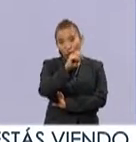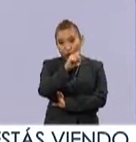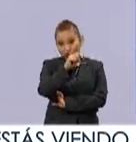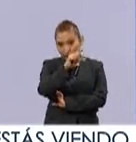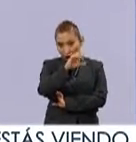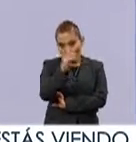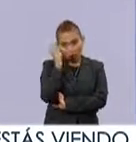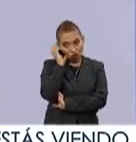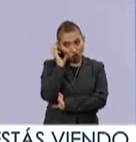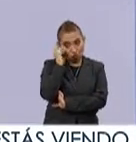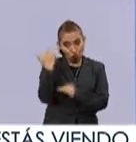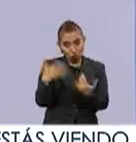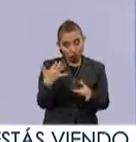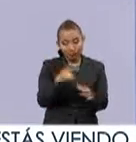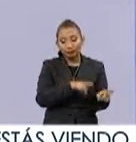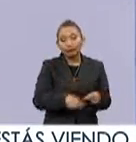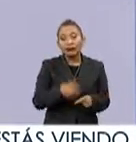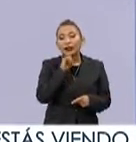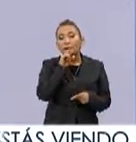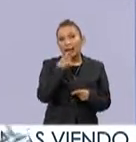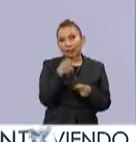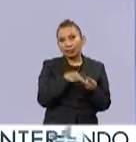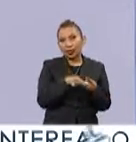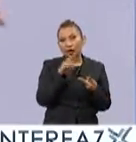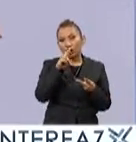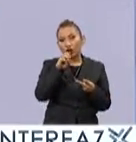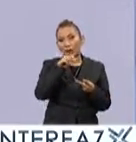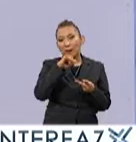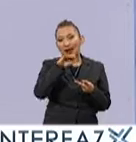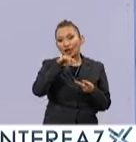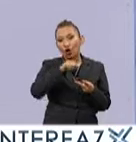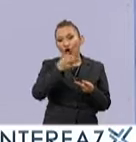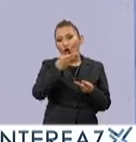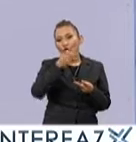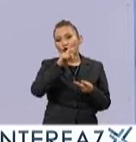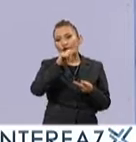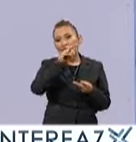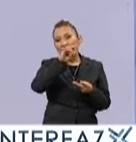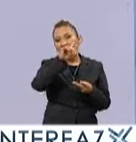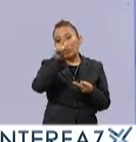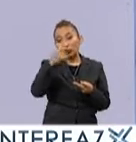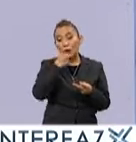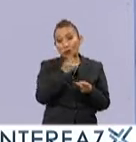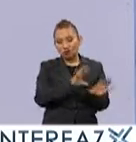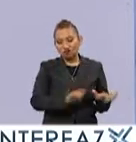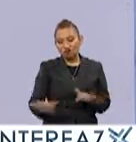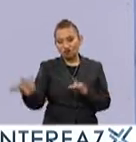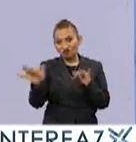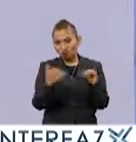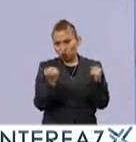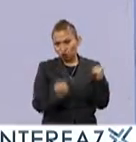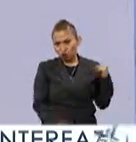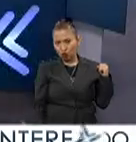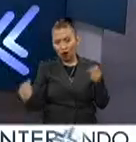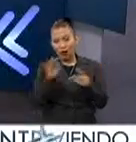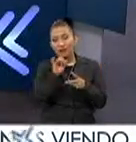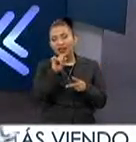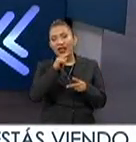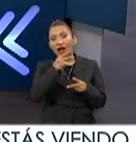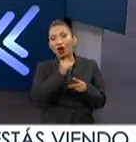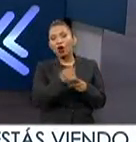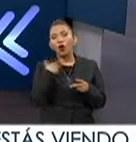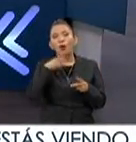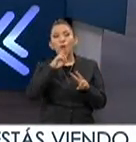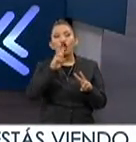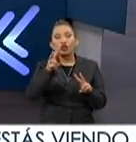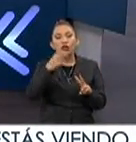lo han escuchado. Vamos a tener también a Romeino Gutiérrez, que te decía yo que es el pianista. Vamos a tener fandango de varitas, voces